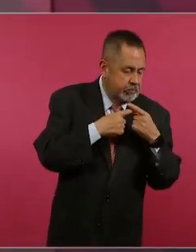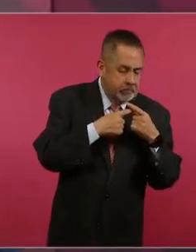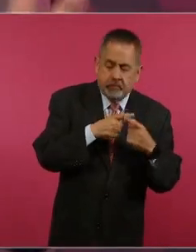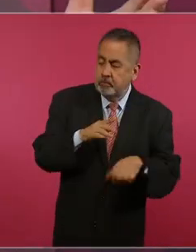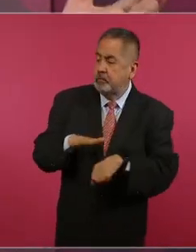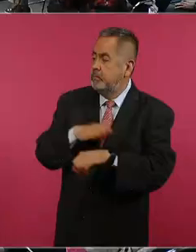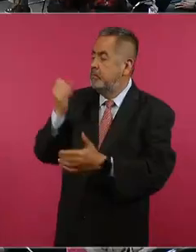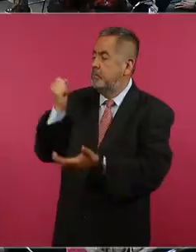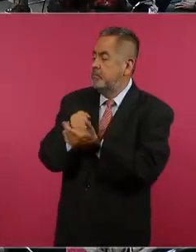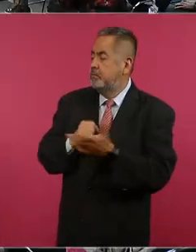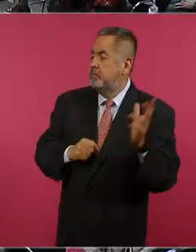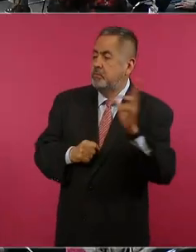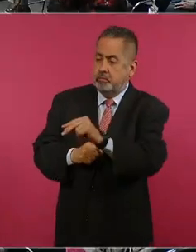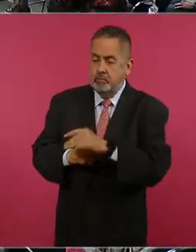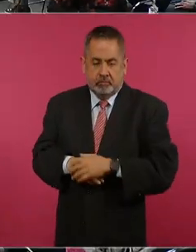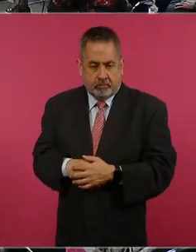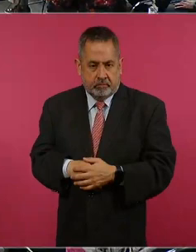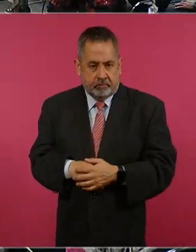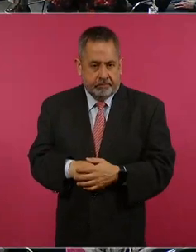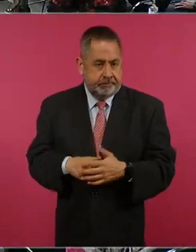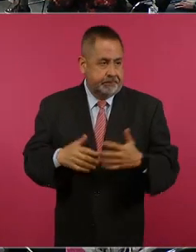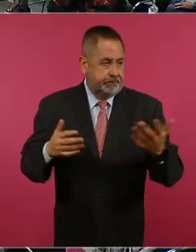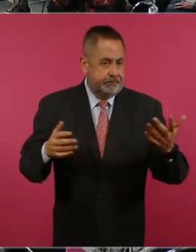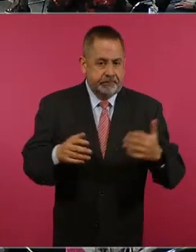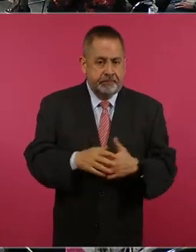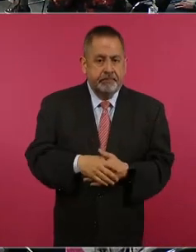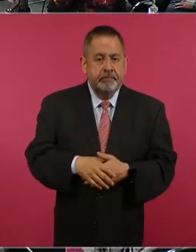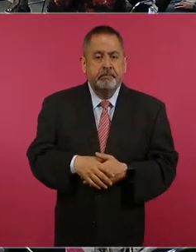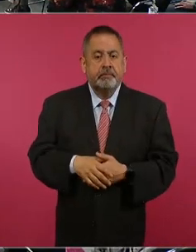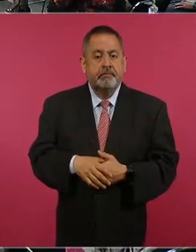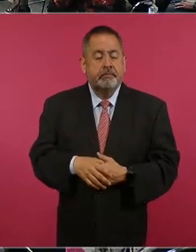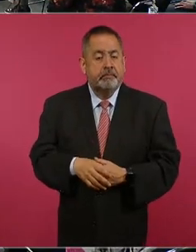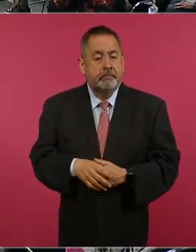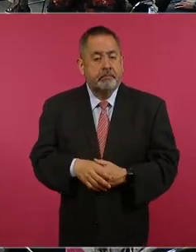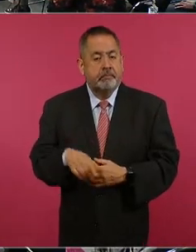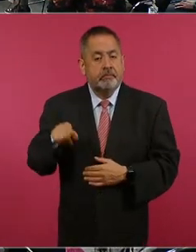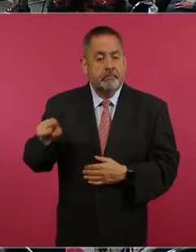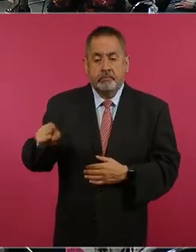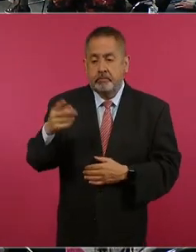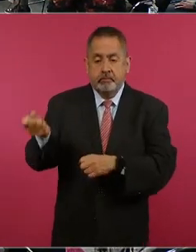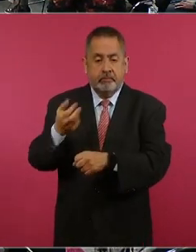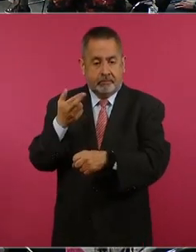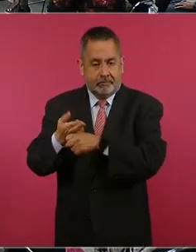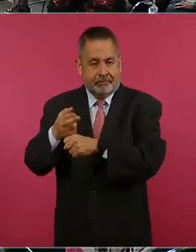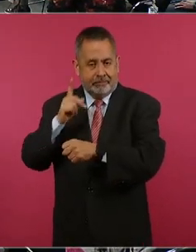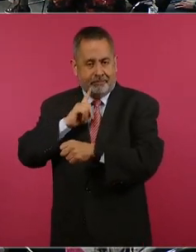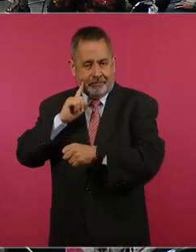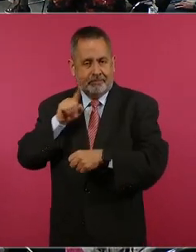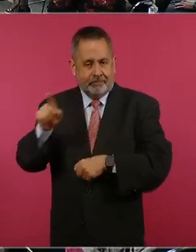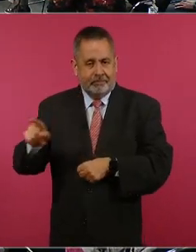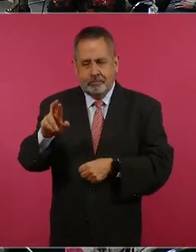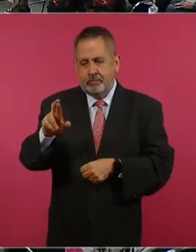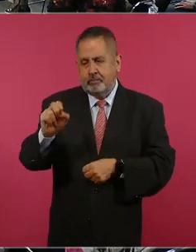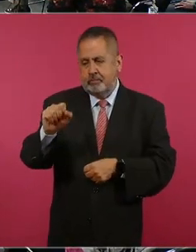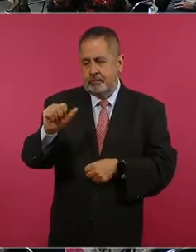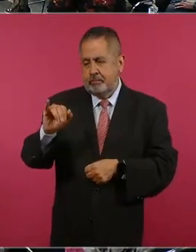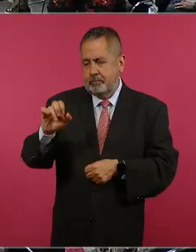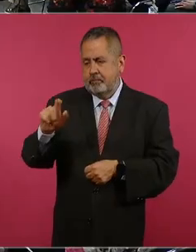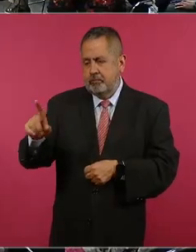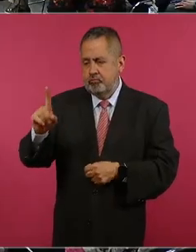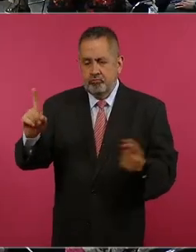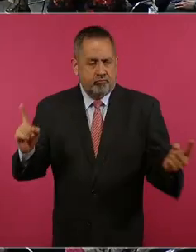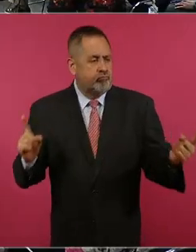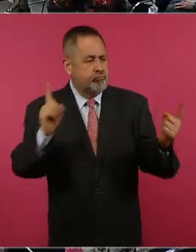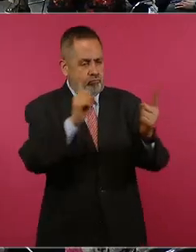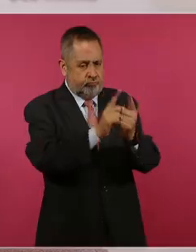y va la secretaria de Seguridad Pública a hablar con